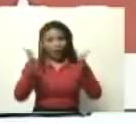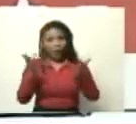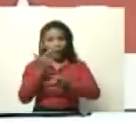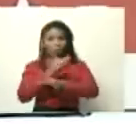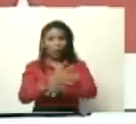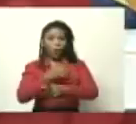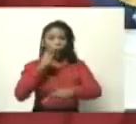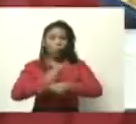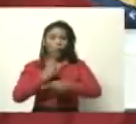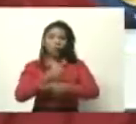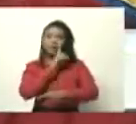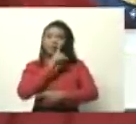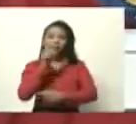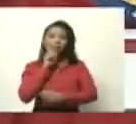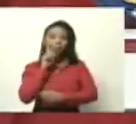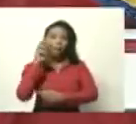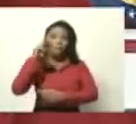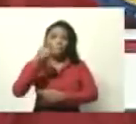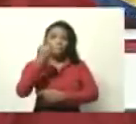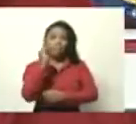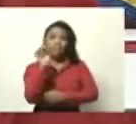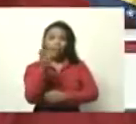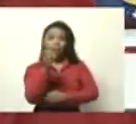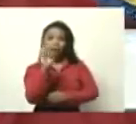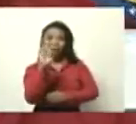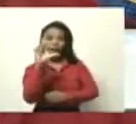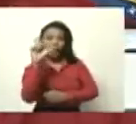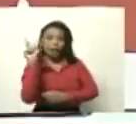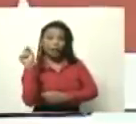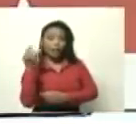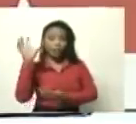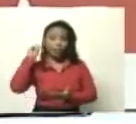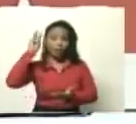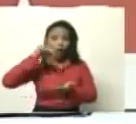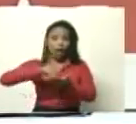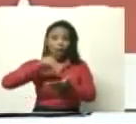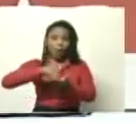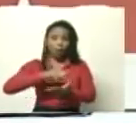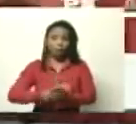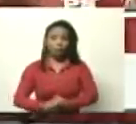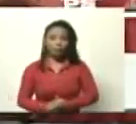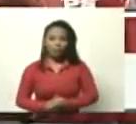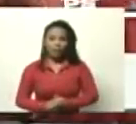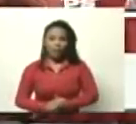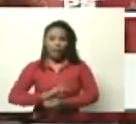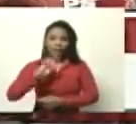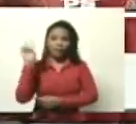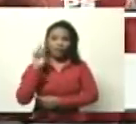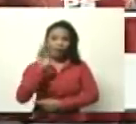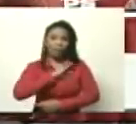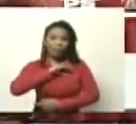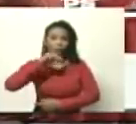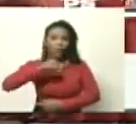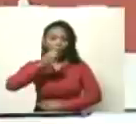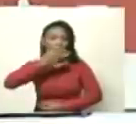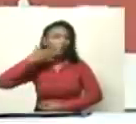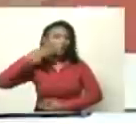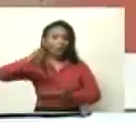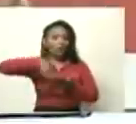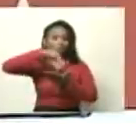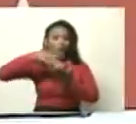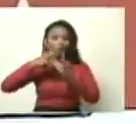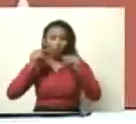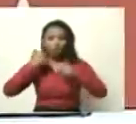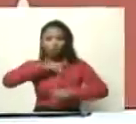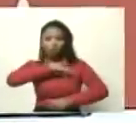Y ese se llama Miguel Cabrera y es de Aragua. y es venezolano y es orgullo nacional para todos